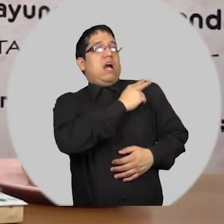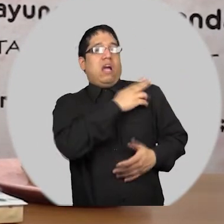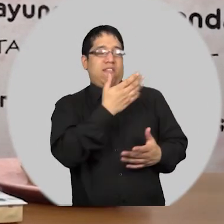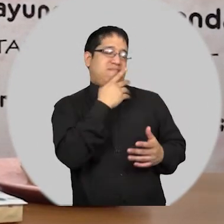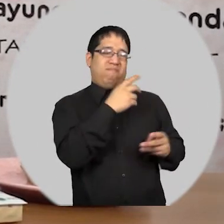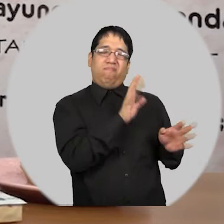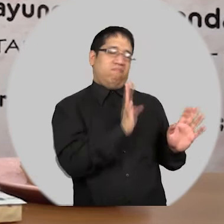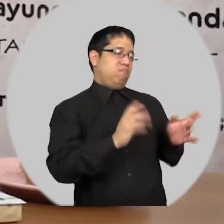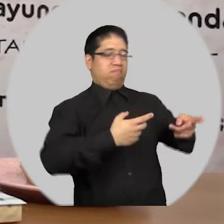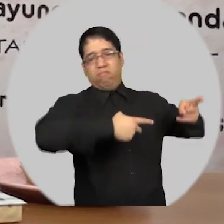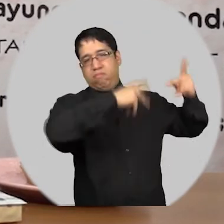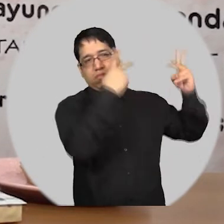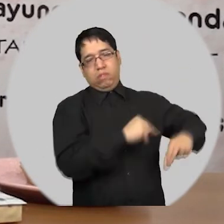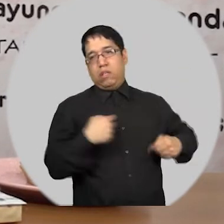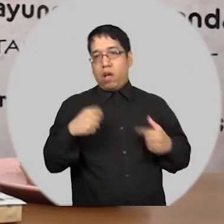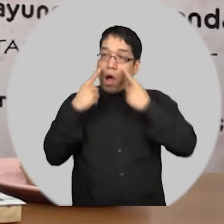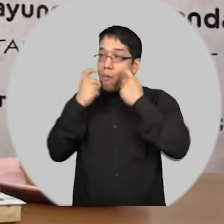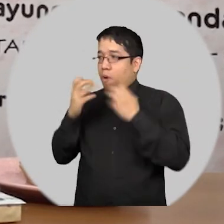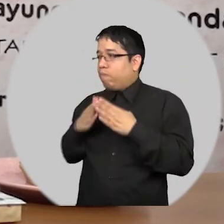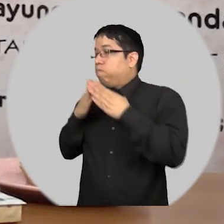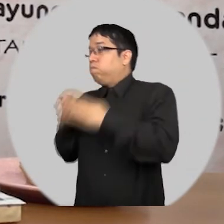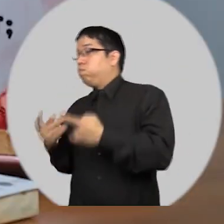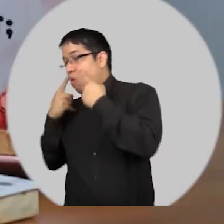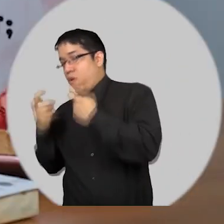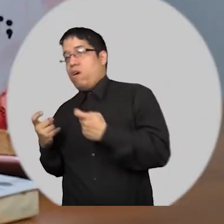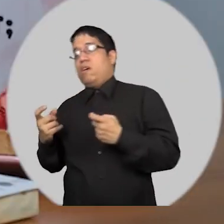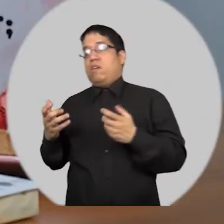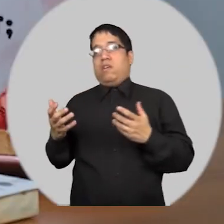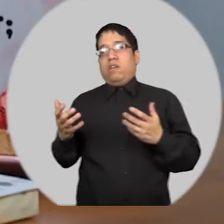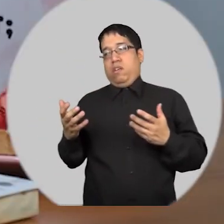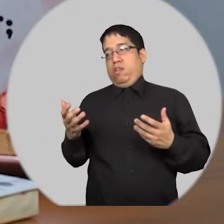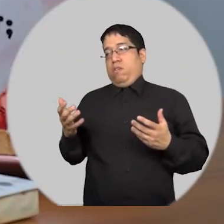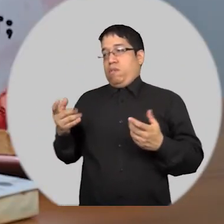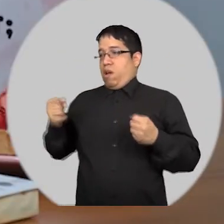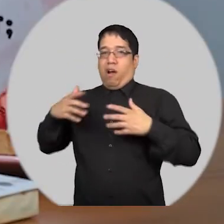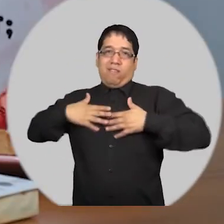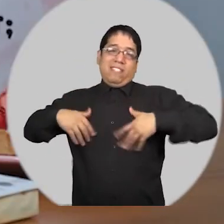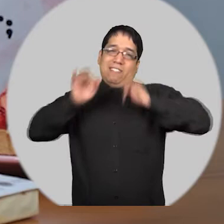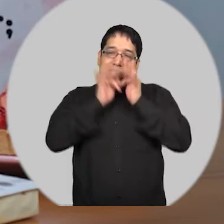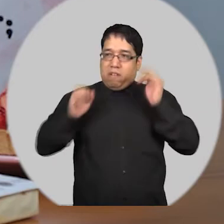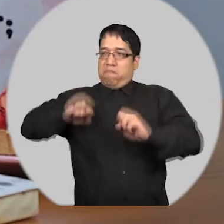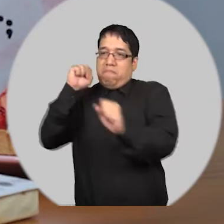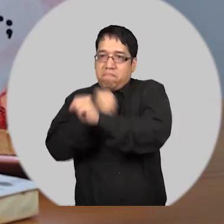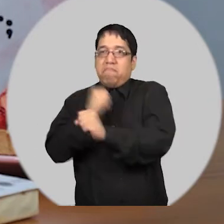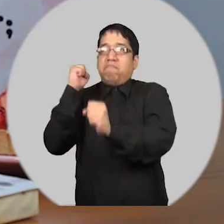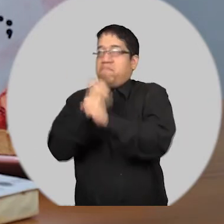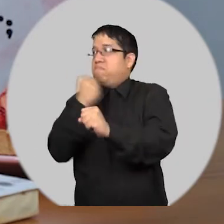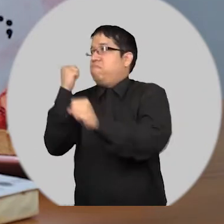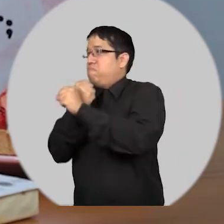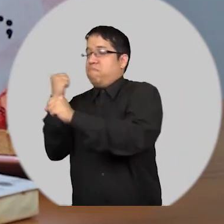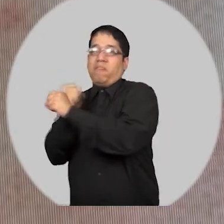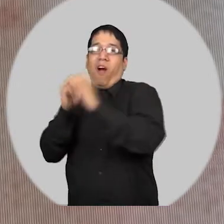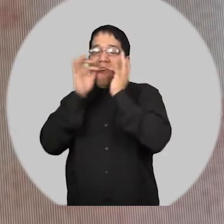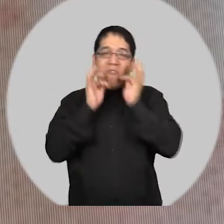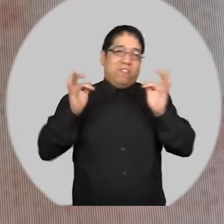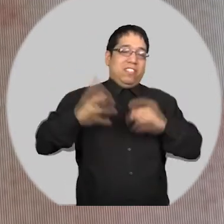cargo, pero, como se dice, me lancé a la pileta y estoy muy feliz con todo lo que ya logramos en este